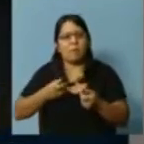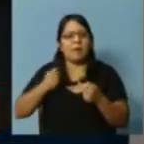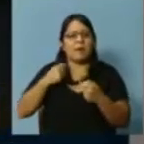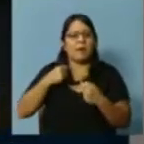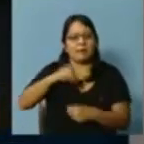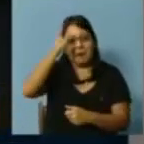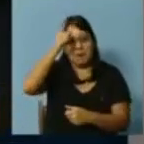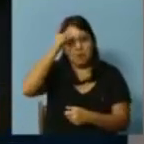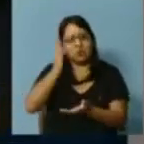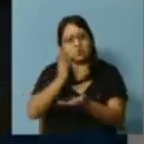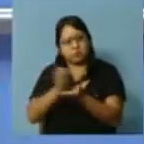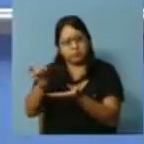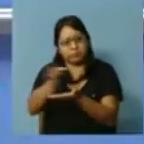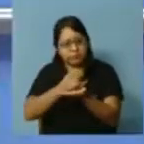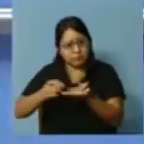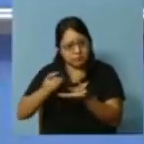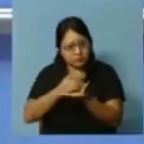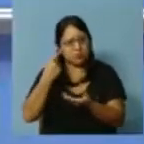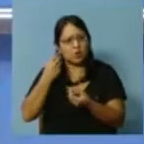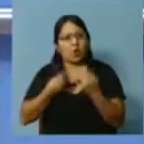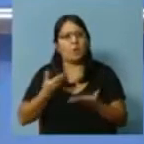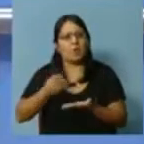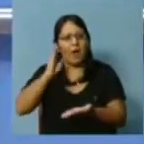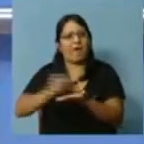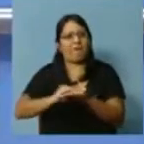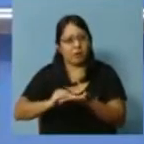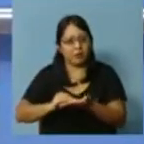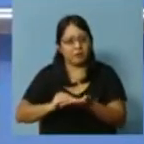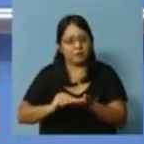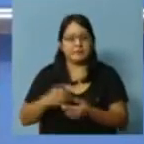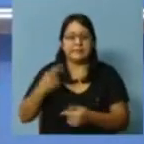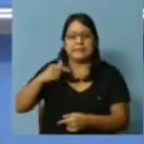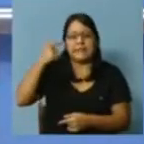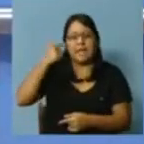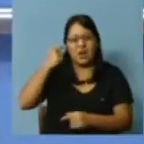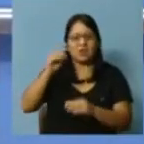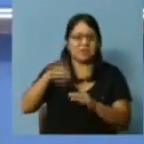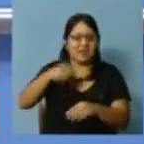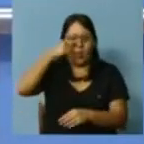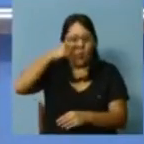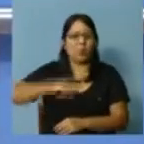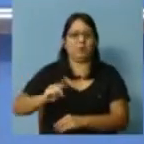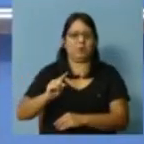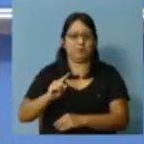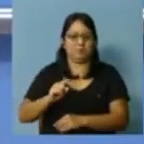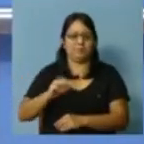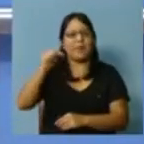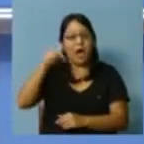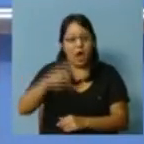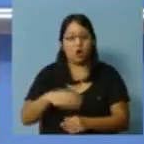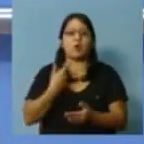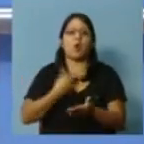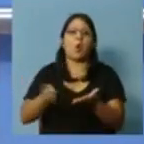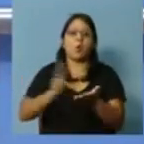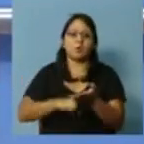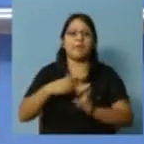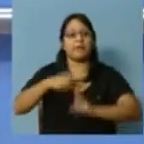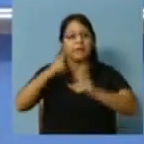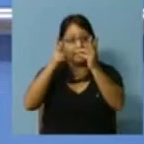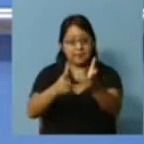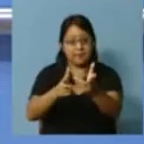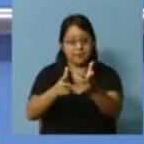siempre vamos agotando todas las etapas hoy por hoy es esto que estamos diciendo por qué no fundimos